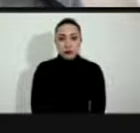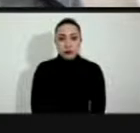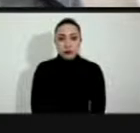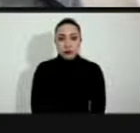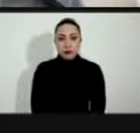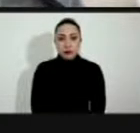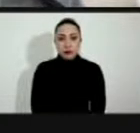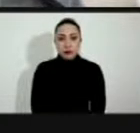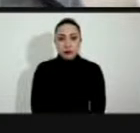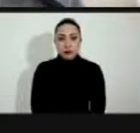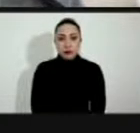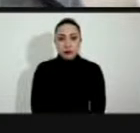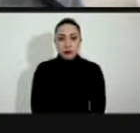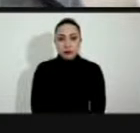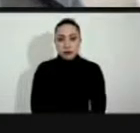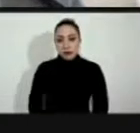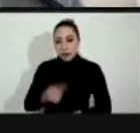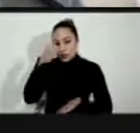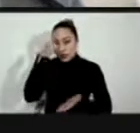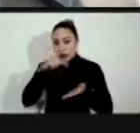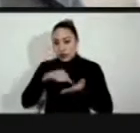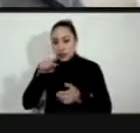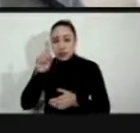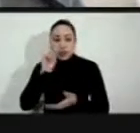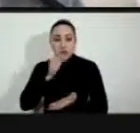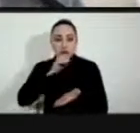Parece que tiene nuevamente problemas de conexión.